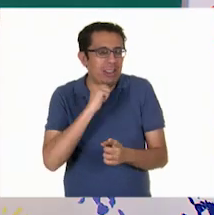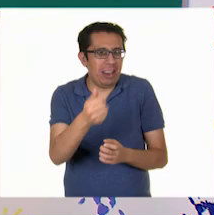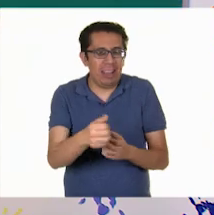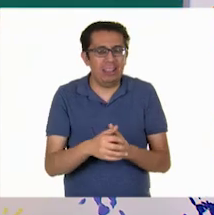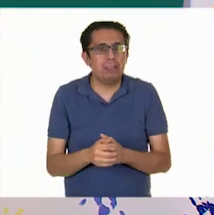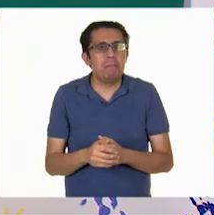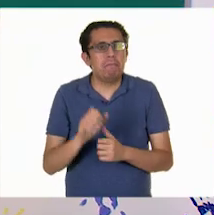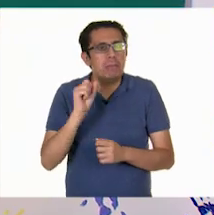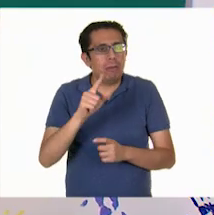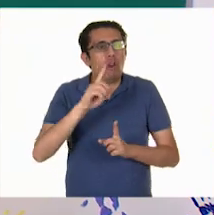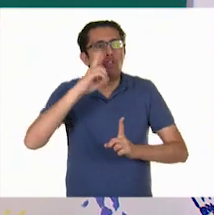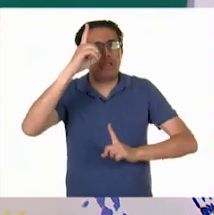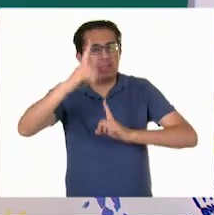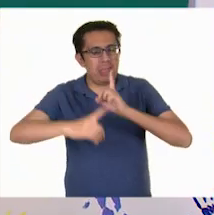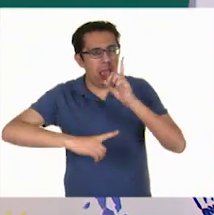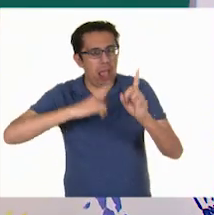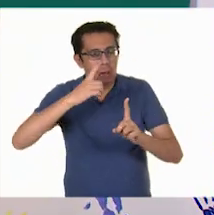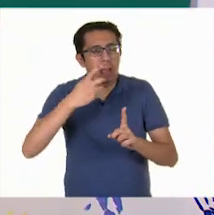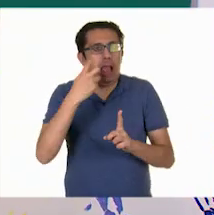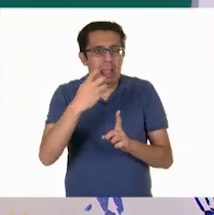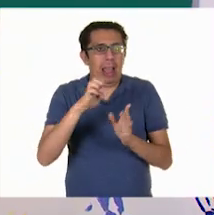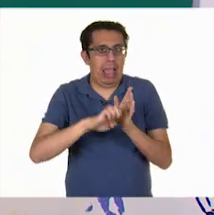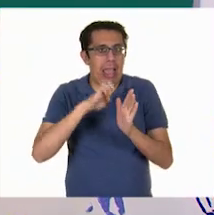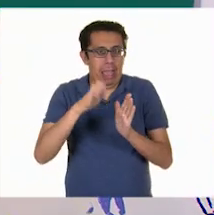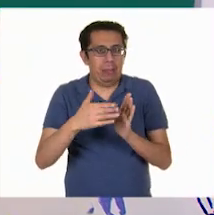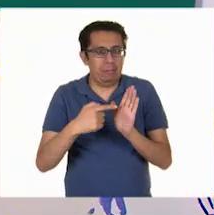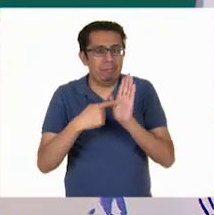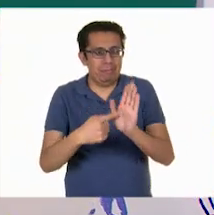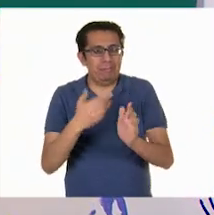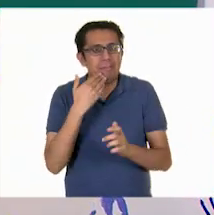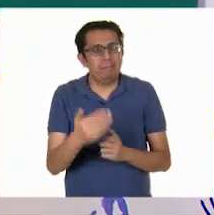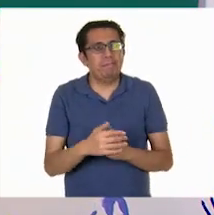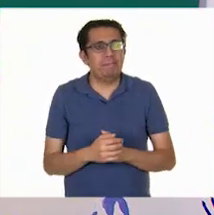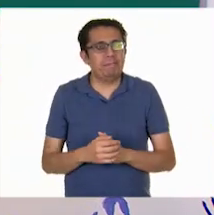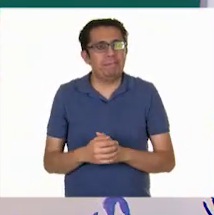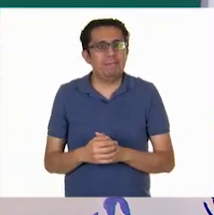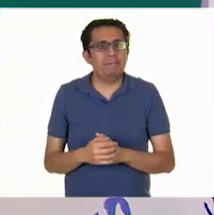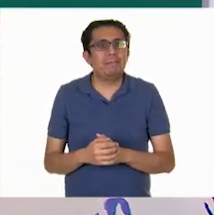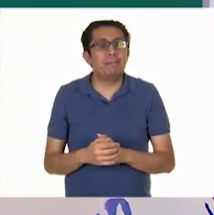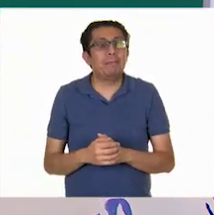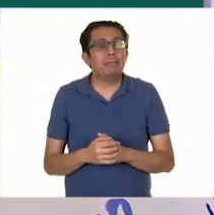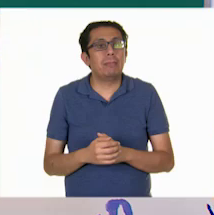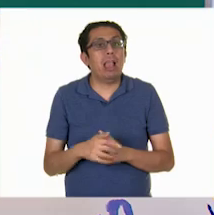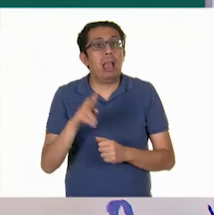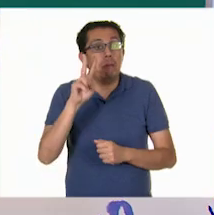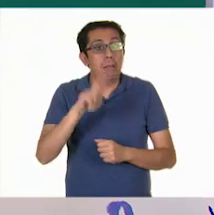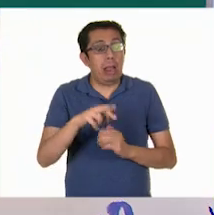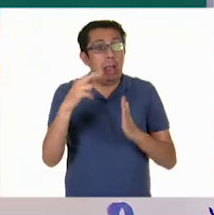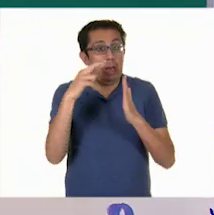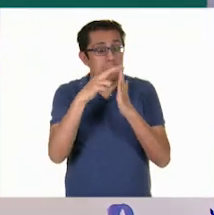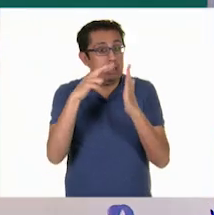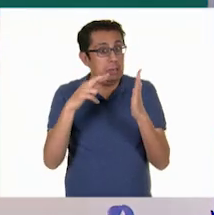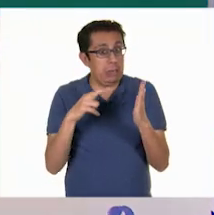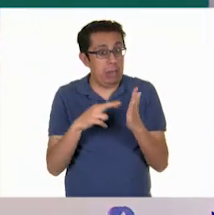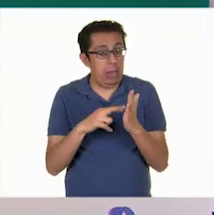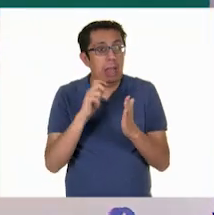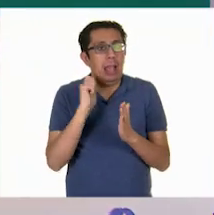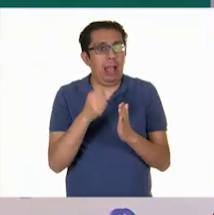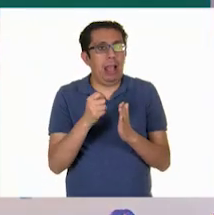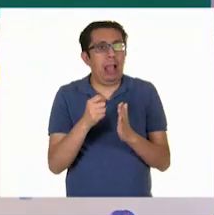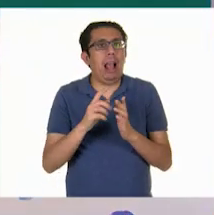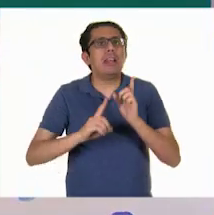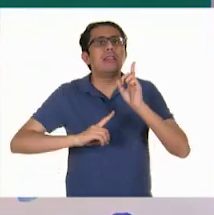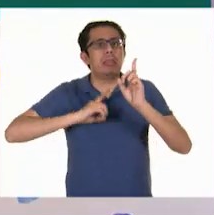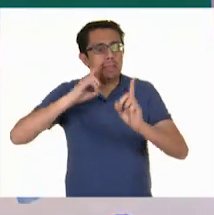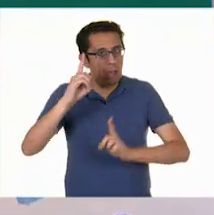en cualquier deporte es un gran ejemplo. Pues ahí observamos cómo el que tenga reglas lo hace el deporte, pues, que